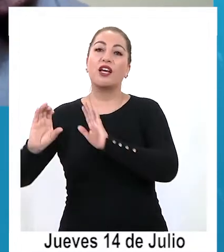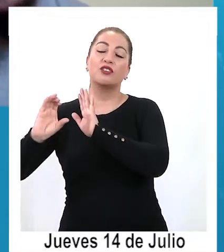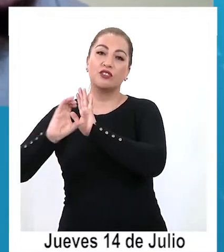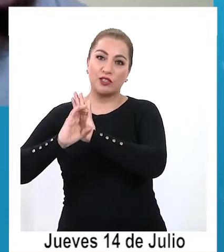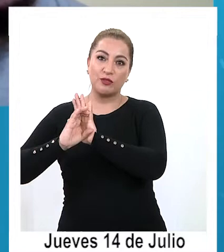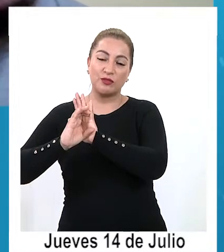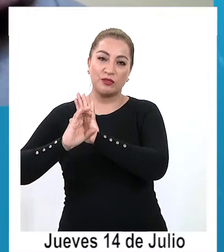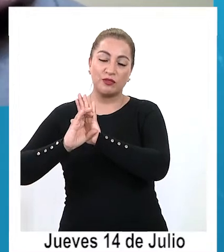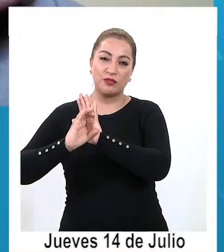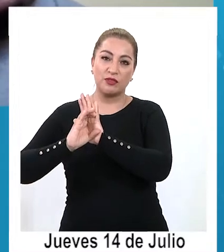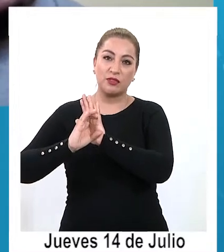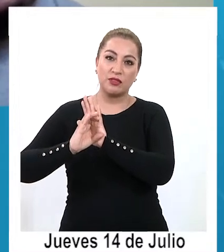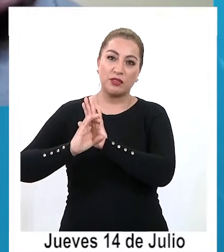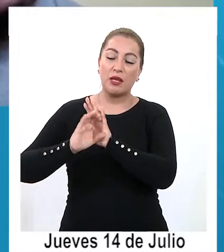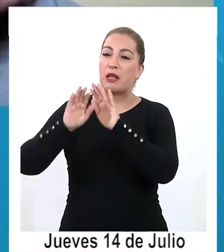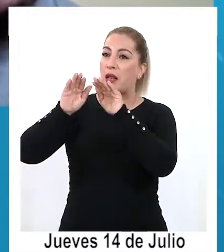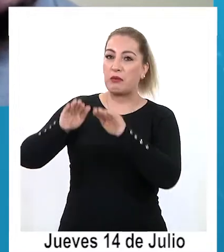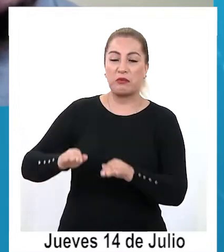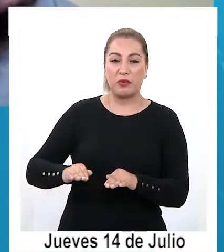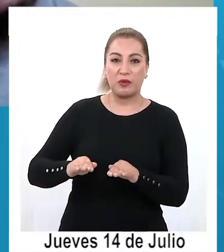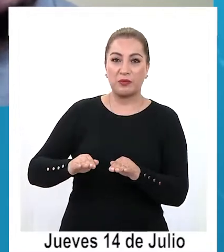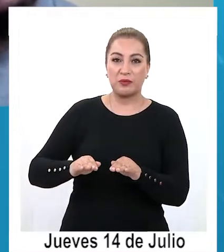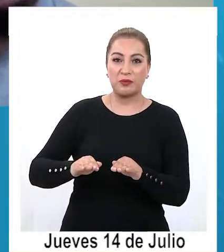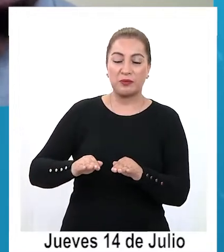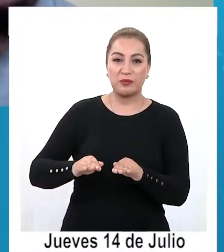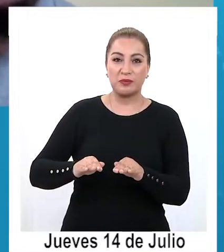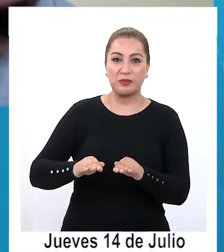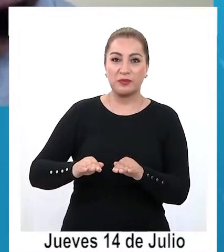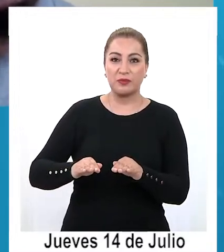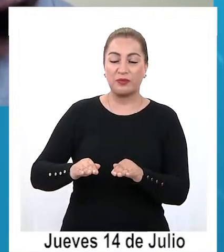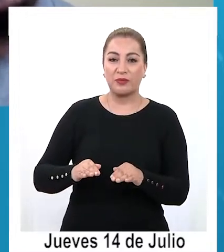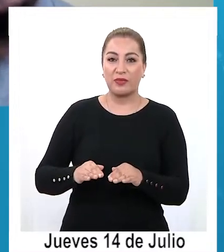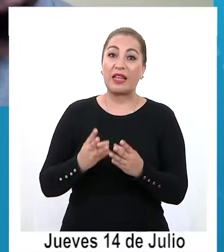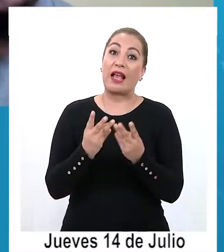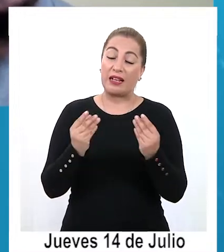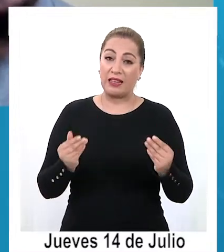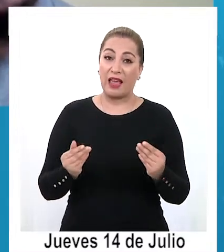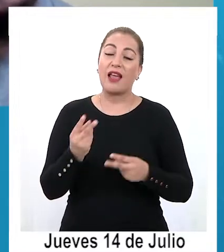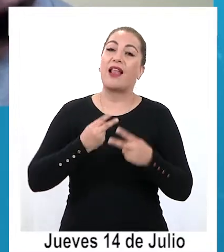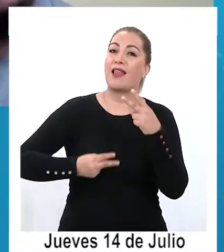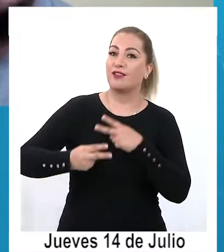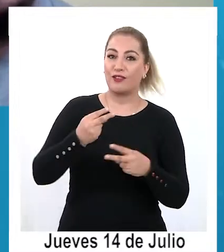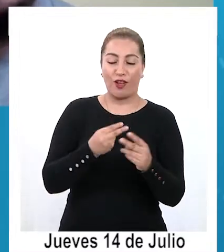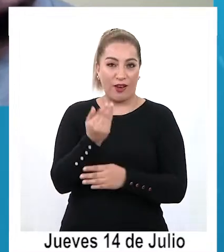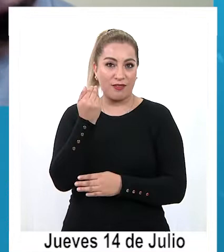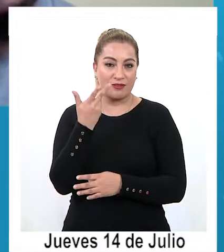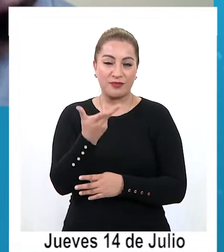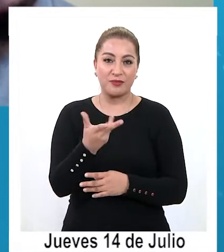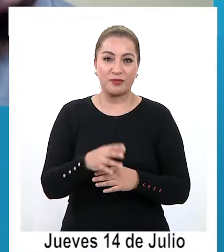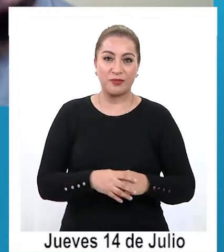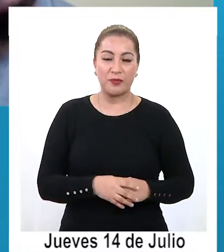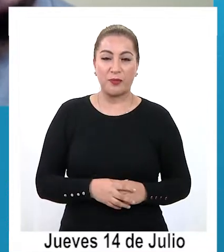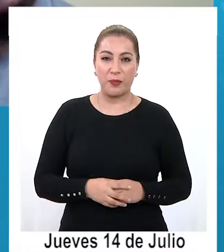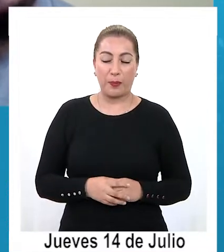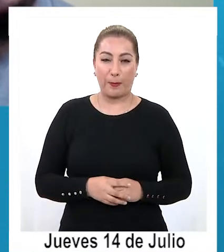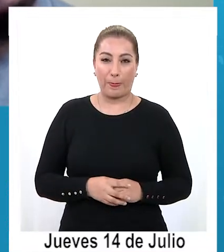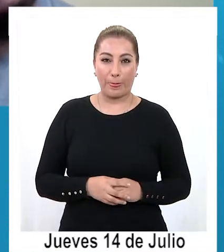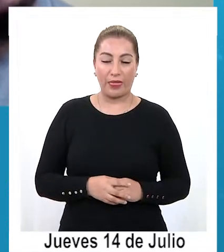o incluso con constituciones mismas de nuestra misma realidad nacional histórica, que